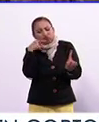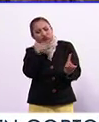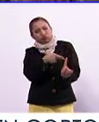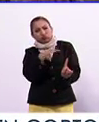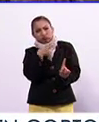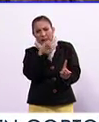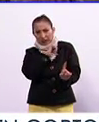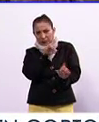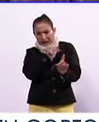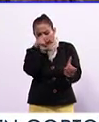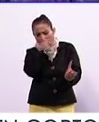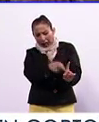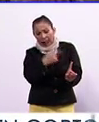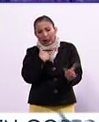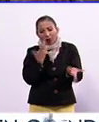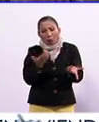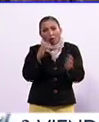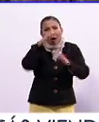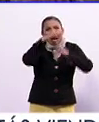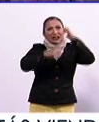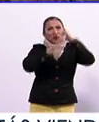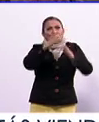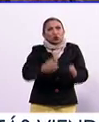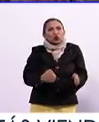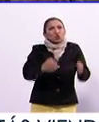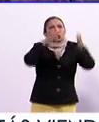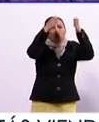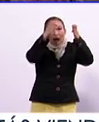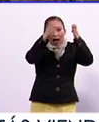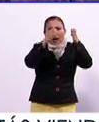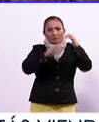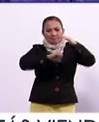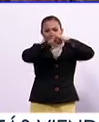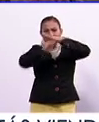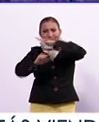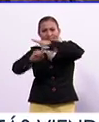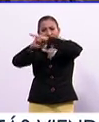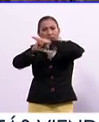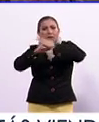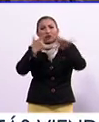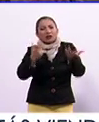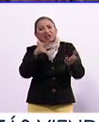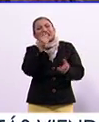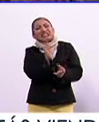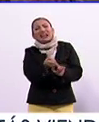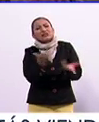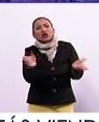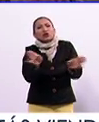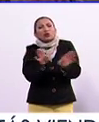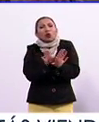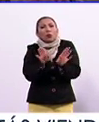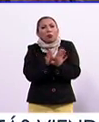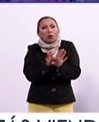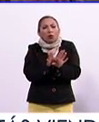especialidad, que según entiendo son las estructuras de los edificios. ¿De qué trata esto y cómo ha